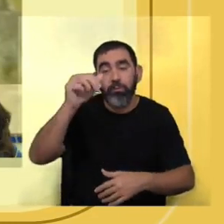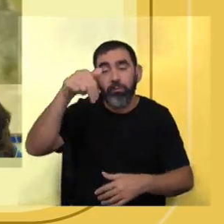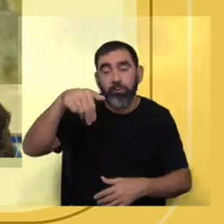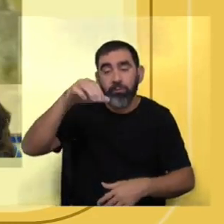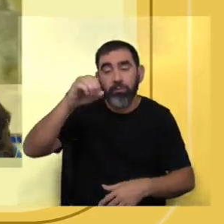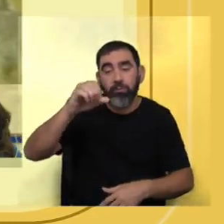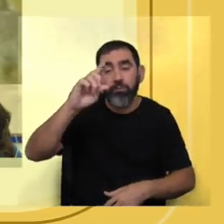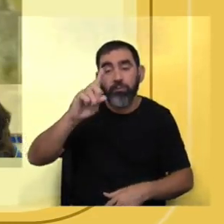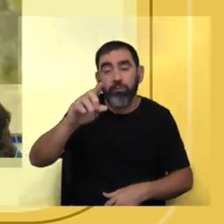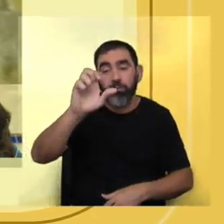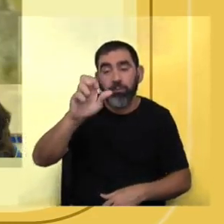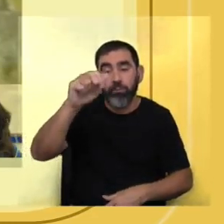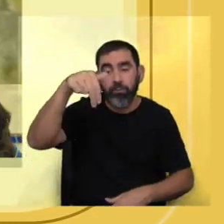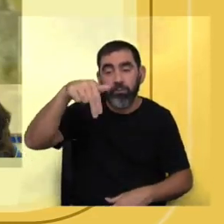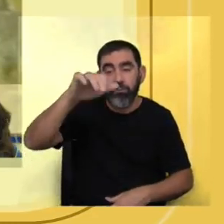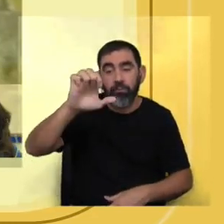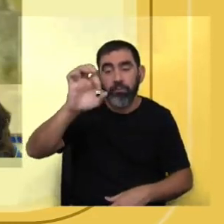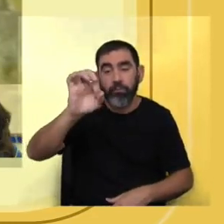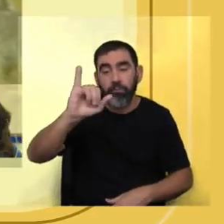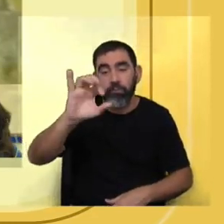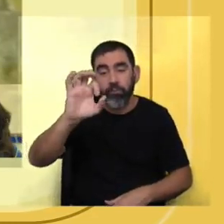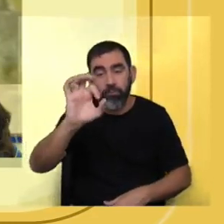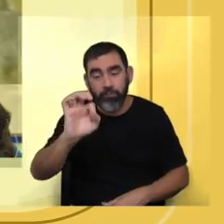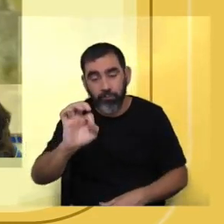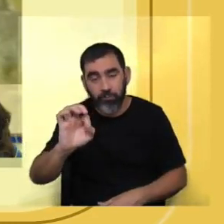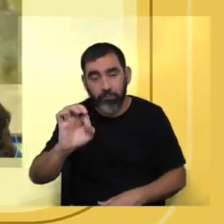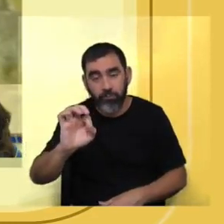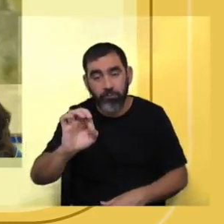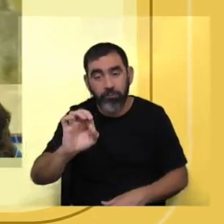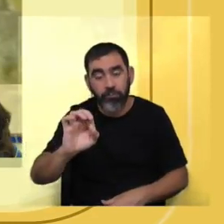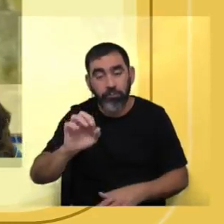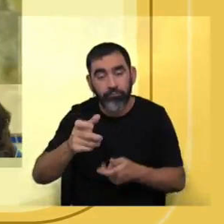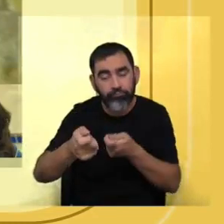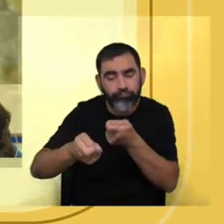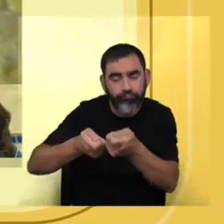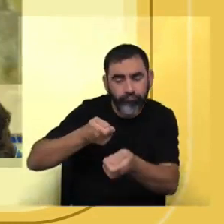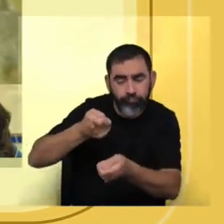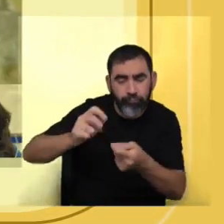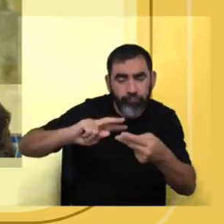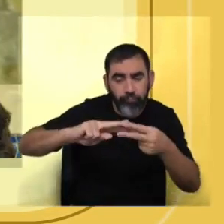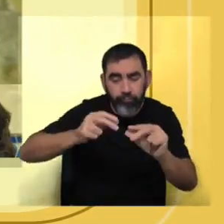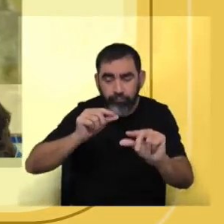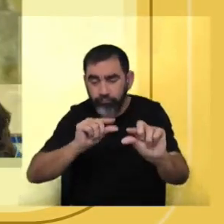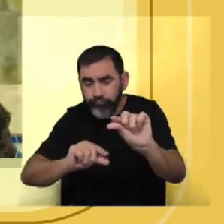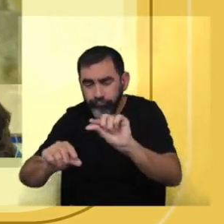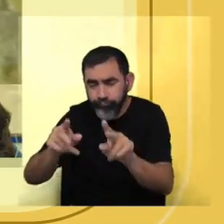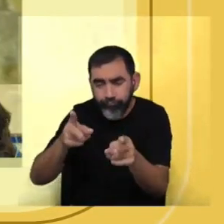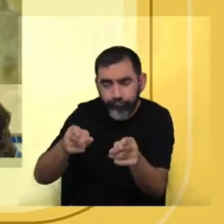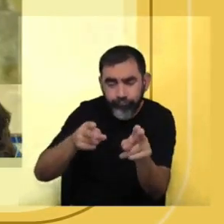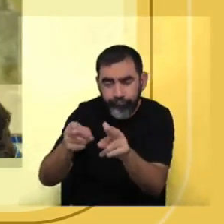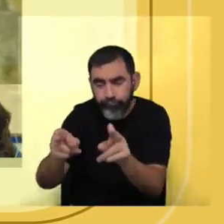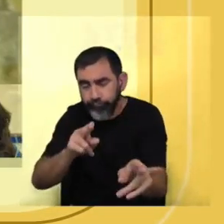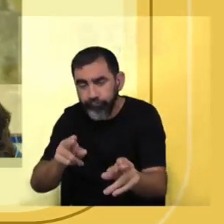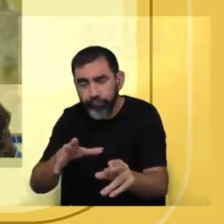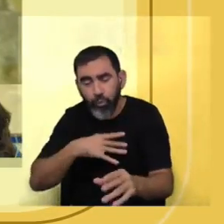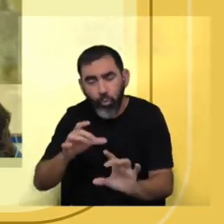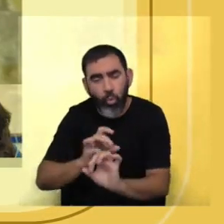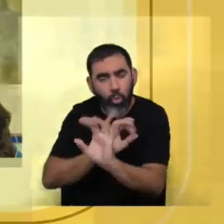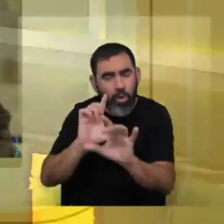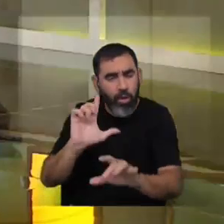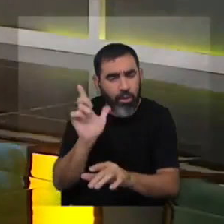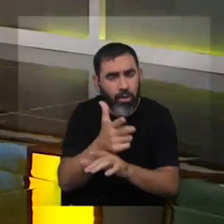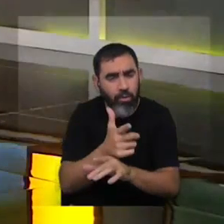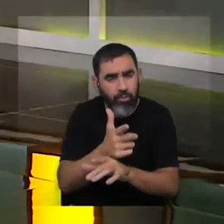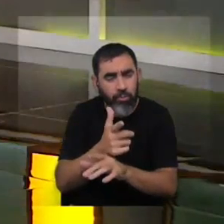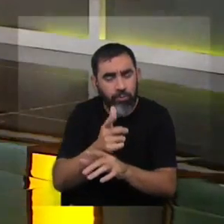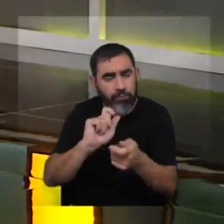pantallas, y que habla de meter mano en los genes En este caso yo no tengo claro si estamos hablando